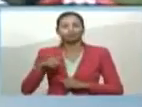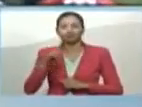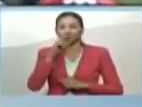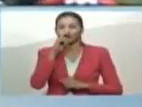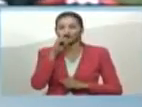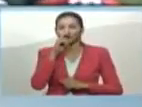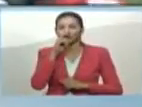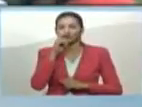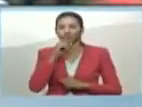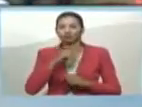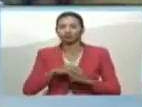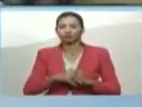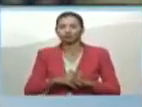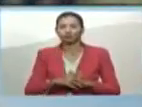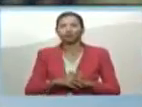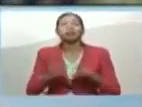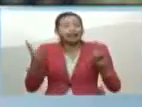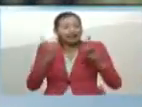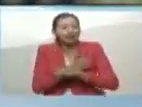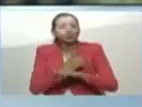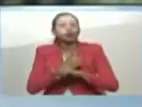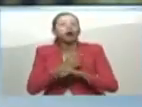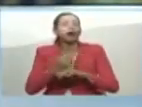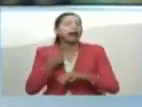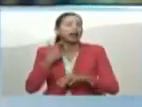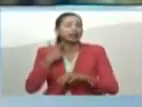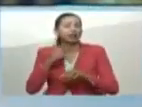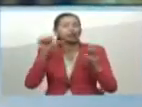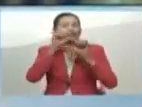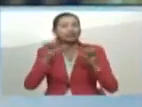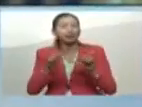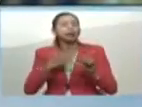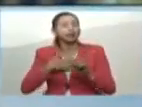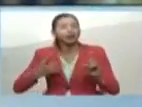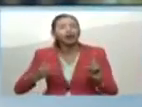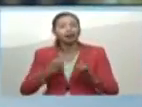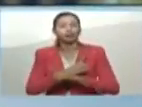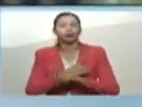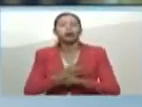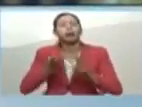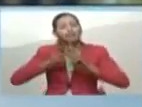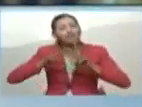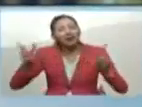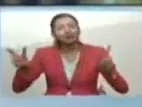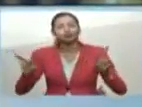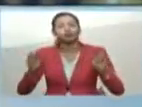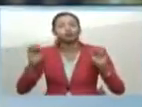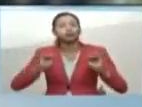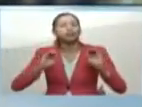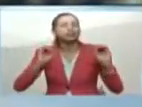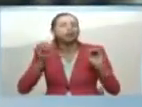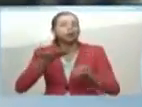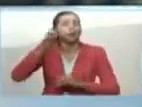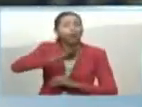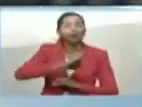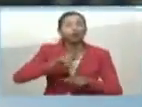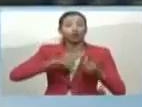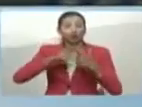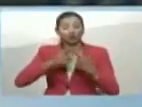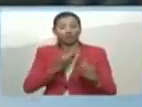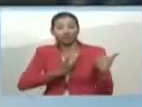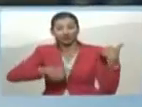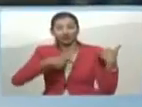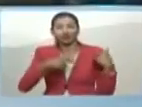qué lo íbamos a sustituir. ¿Cómo construirlo en paz, sin sangre, en democracia? Y fue cuando el presidente